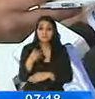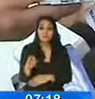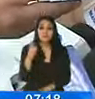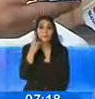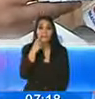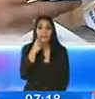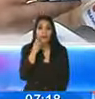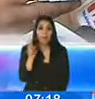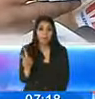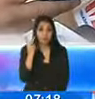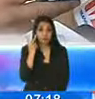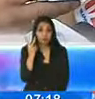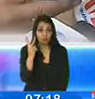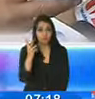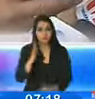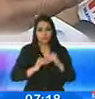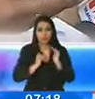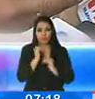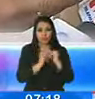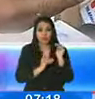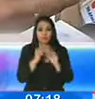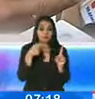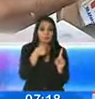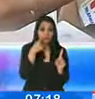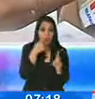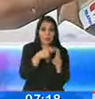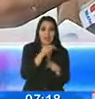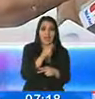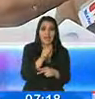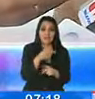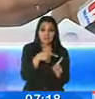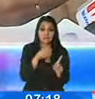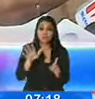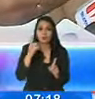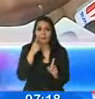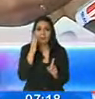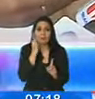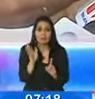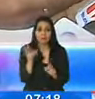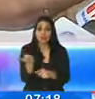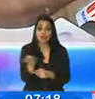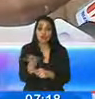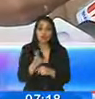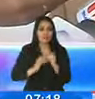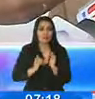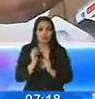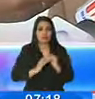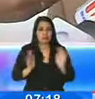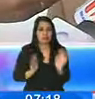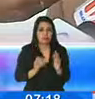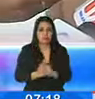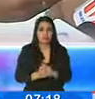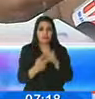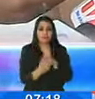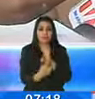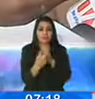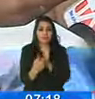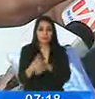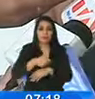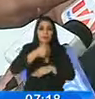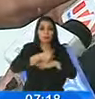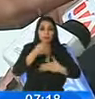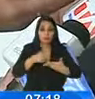Alex Bravo. Debo manifestarles que son los únicos procesados que han pasado 4 auditorías y en